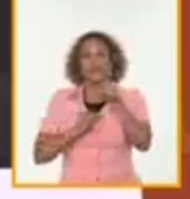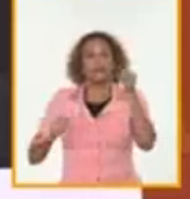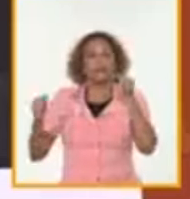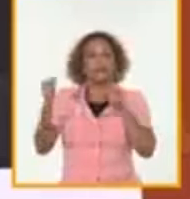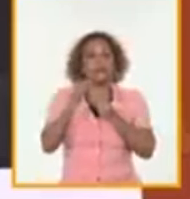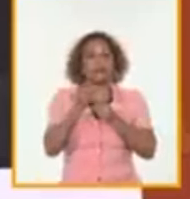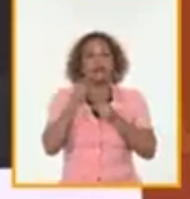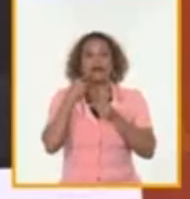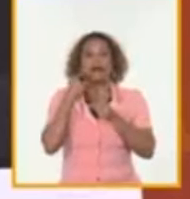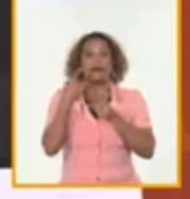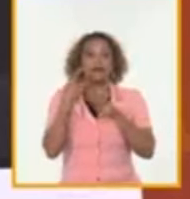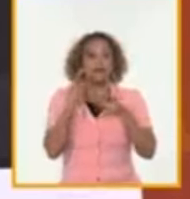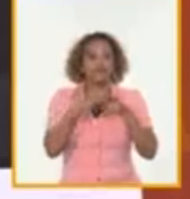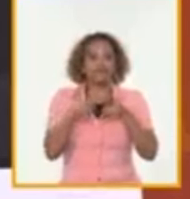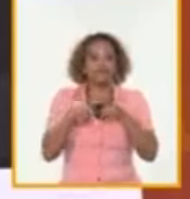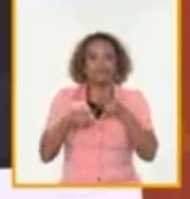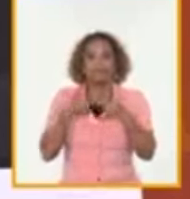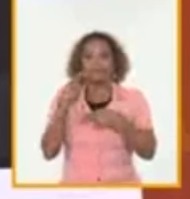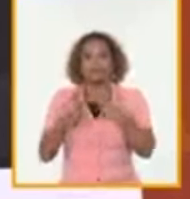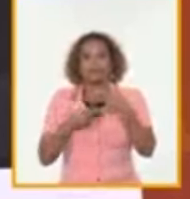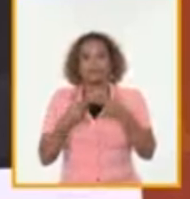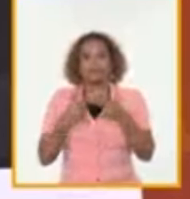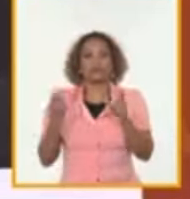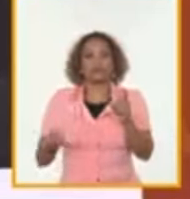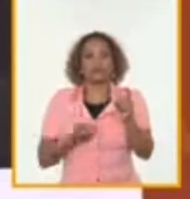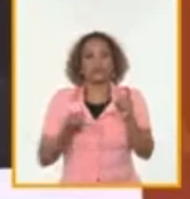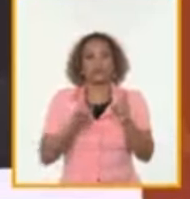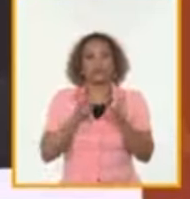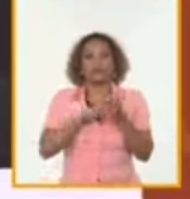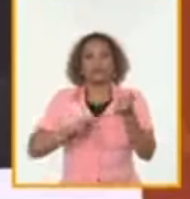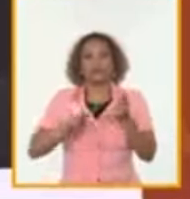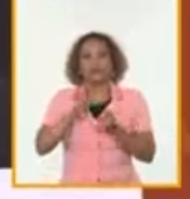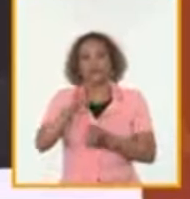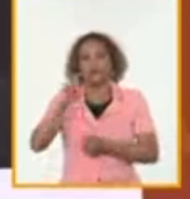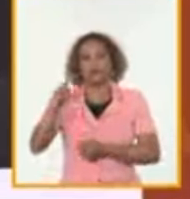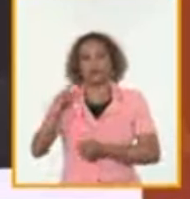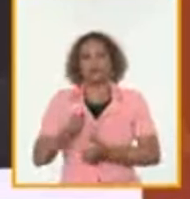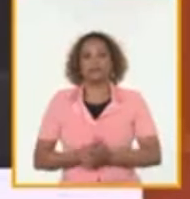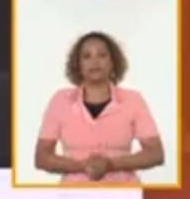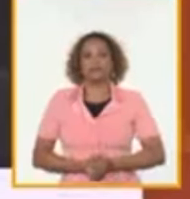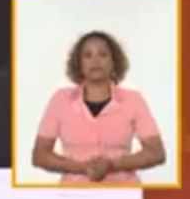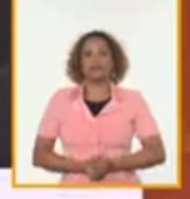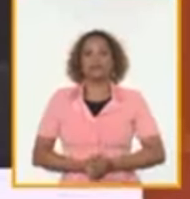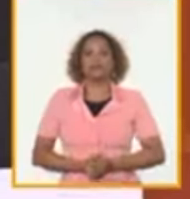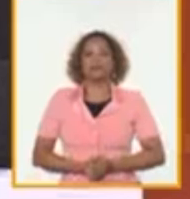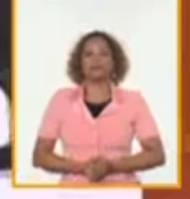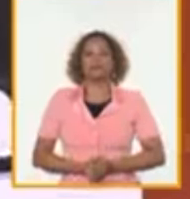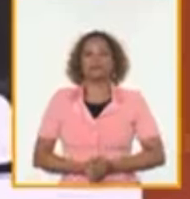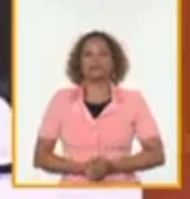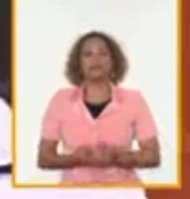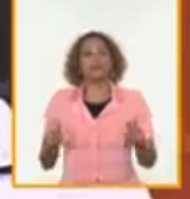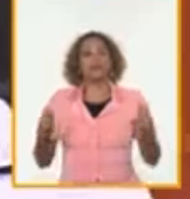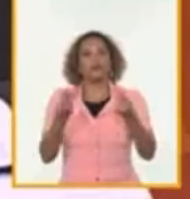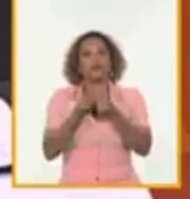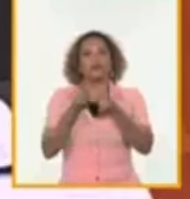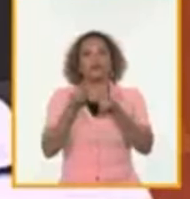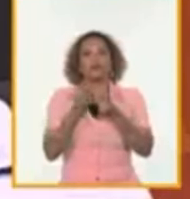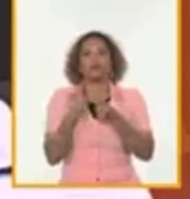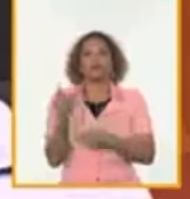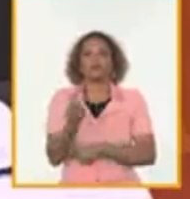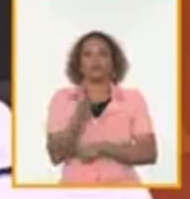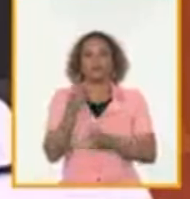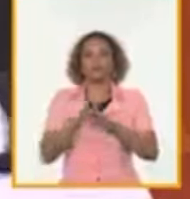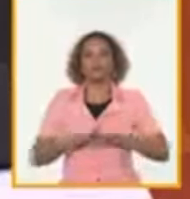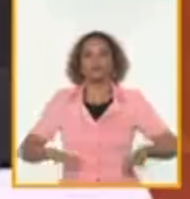realizaciones y los principales retos de este territorio en el centro del país tengo el placer de que me esté acompañando esta tarde en